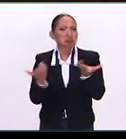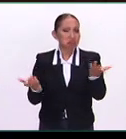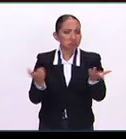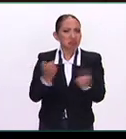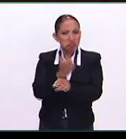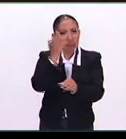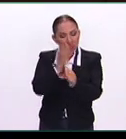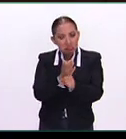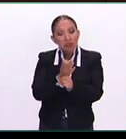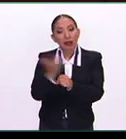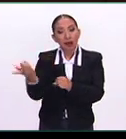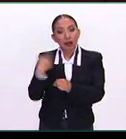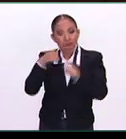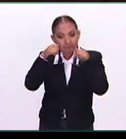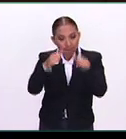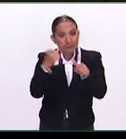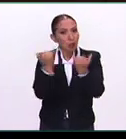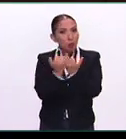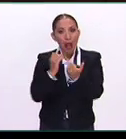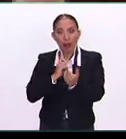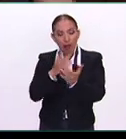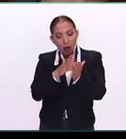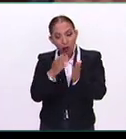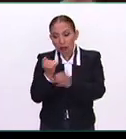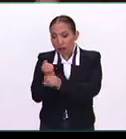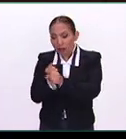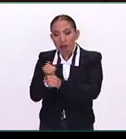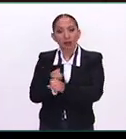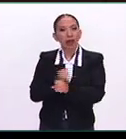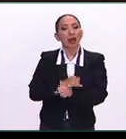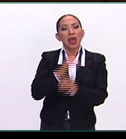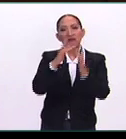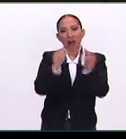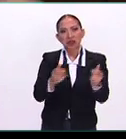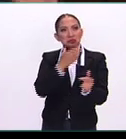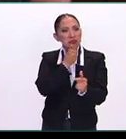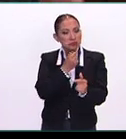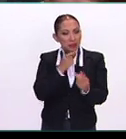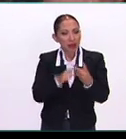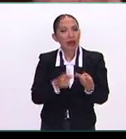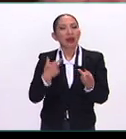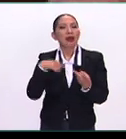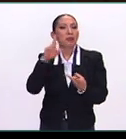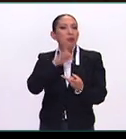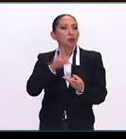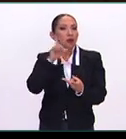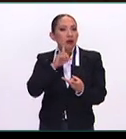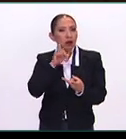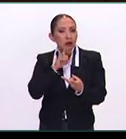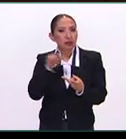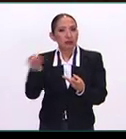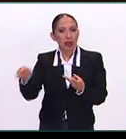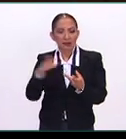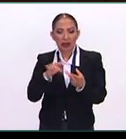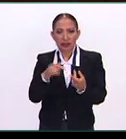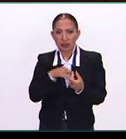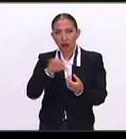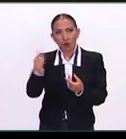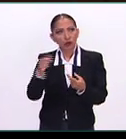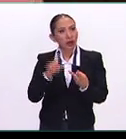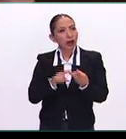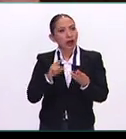número, se han dedicado a lo mismo. Georges Baudot en Francia, Jacqueline de Grand-Forêt en